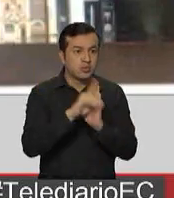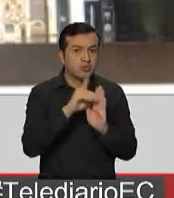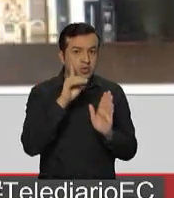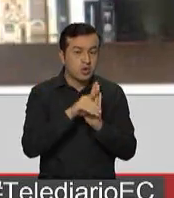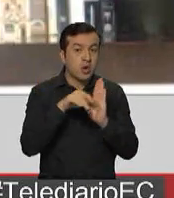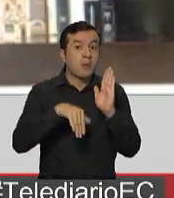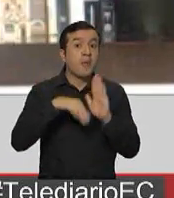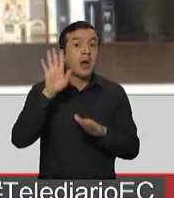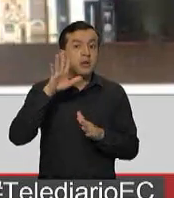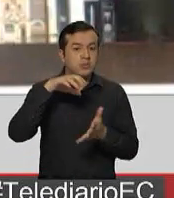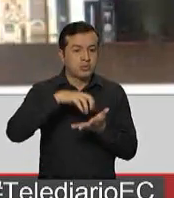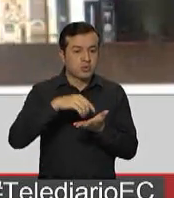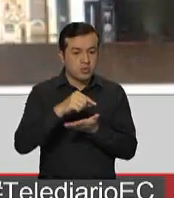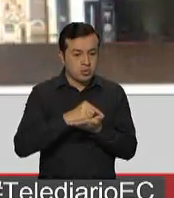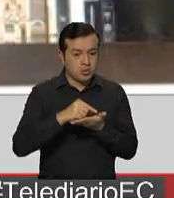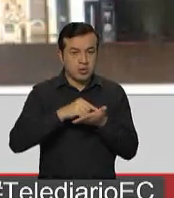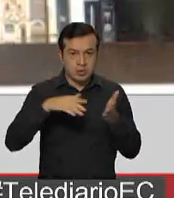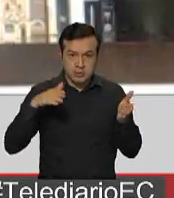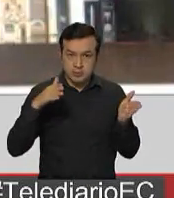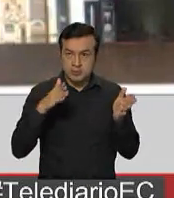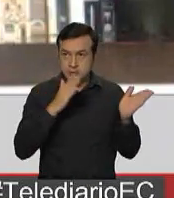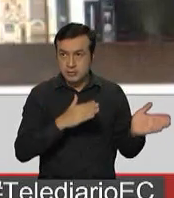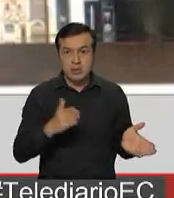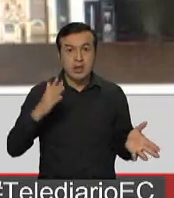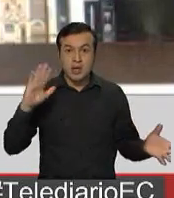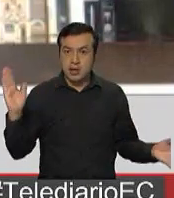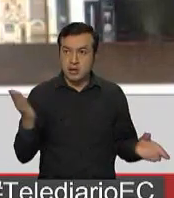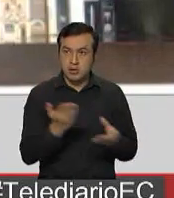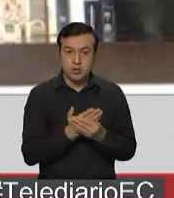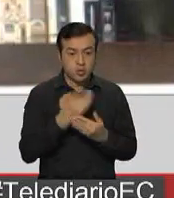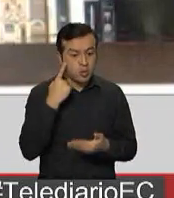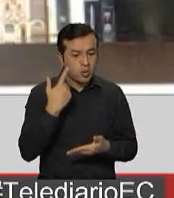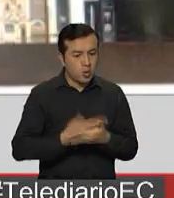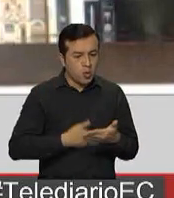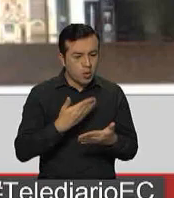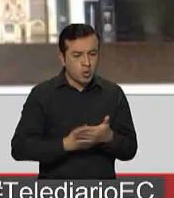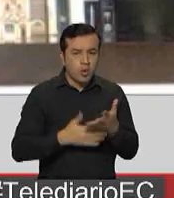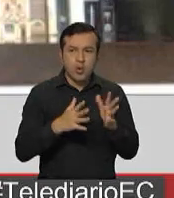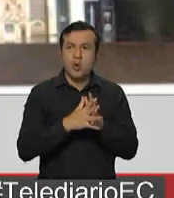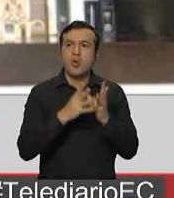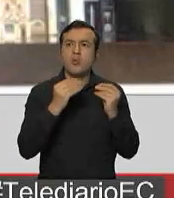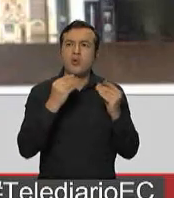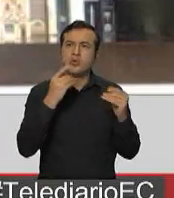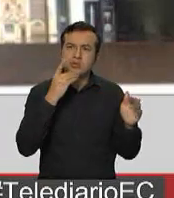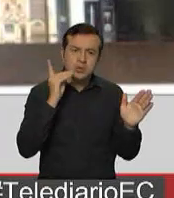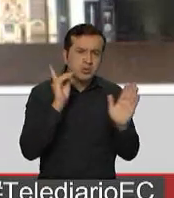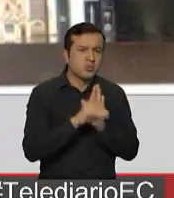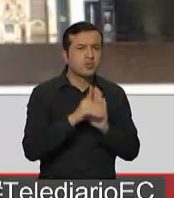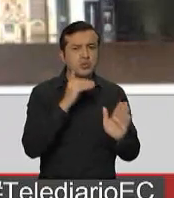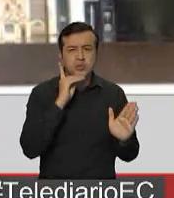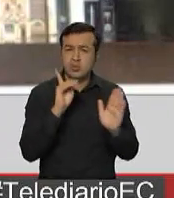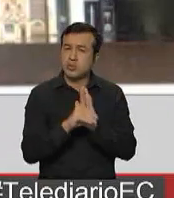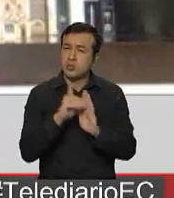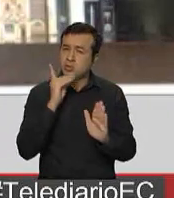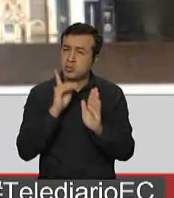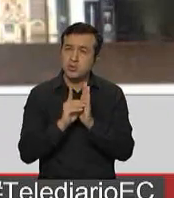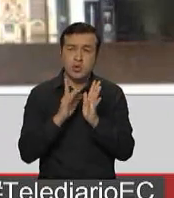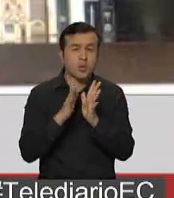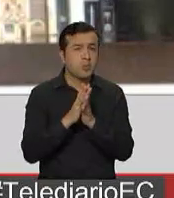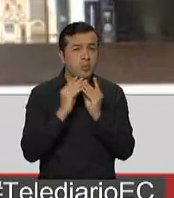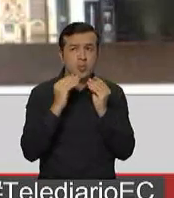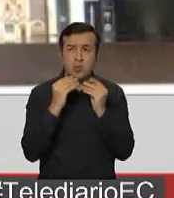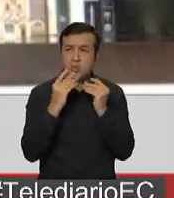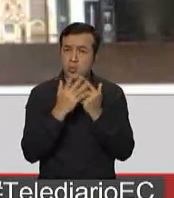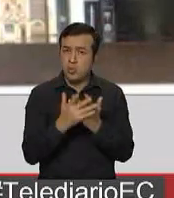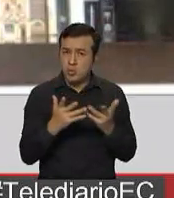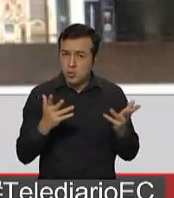Guaya. Hemos intentado, hemos documentado una serie de denuncias sobre esta mafia que opera especialmente aquí en los